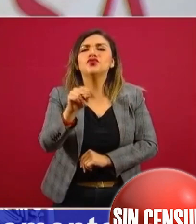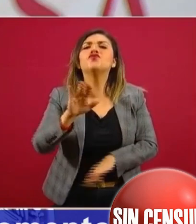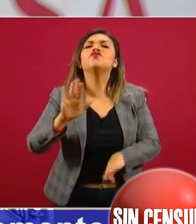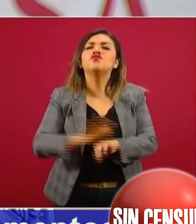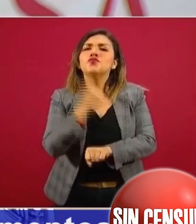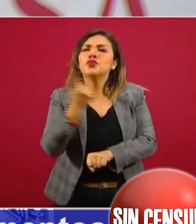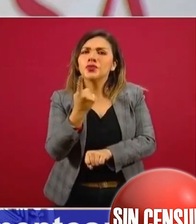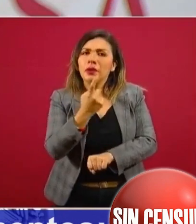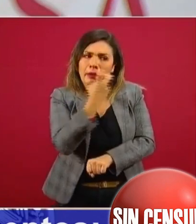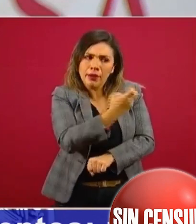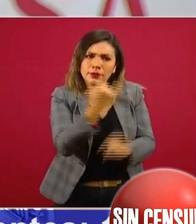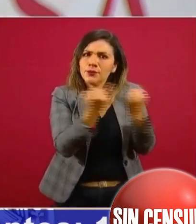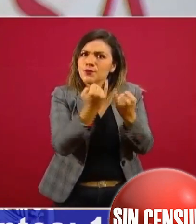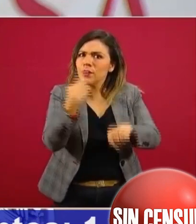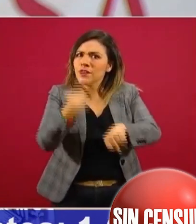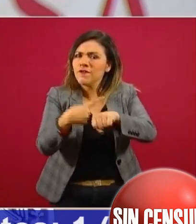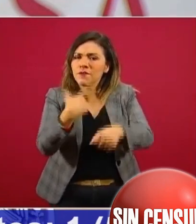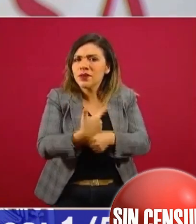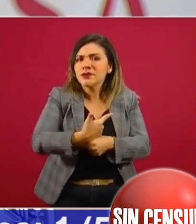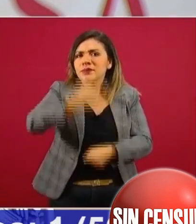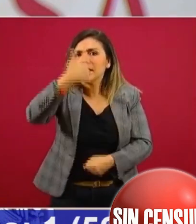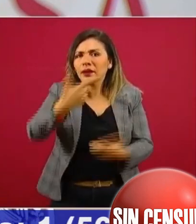esas pandemias?